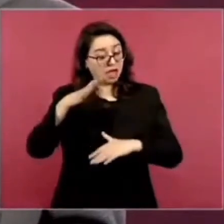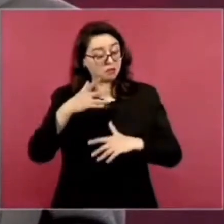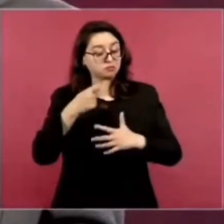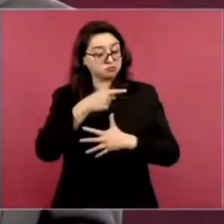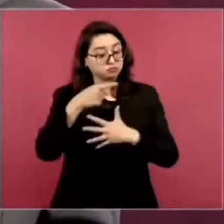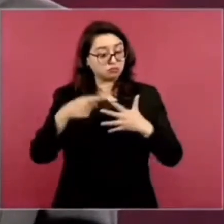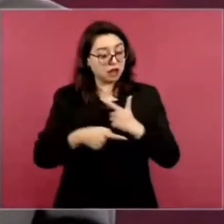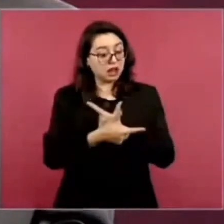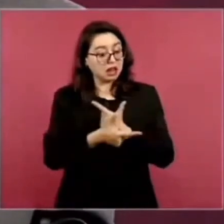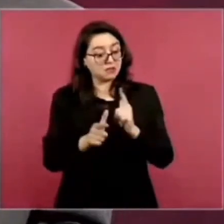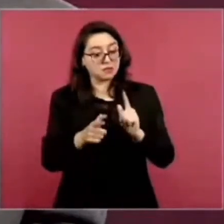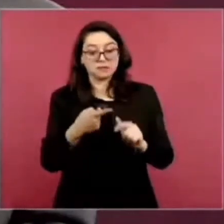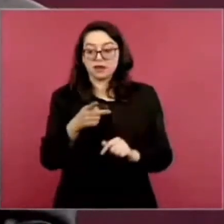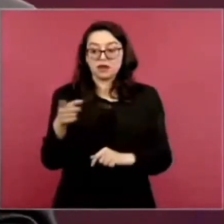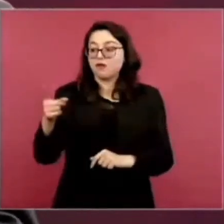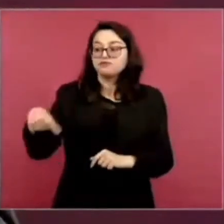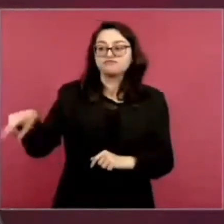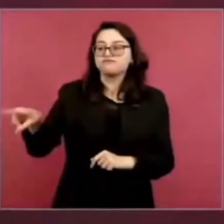Y con el porfiriato